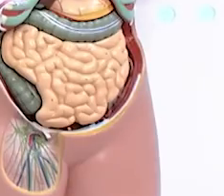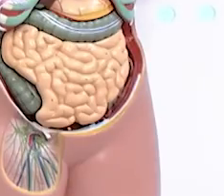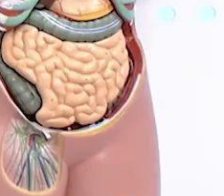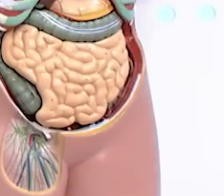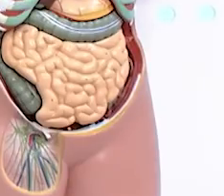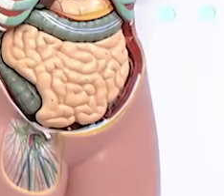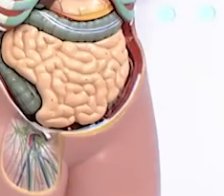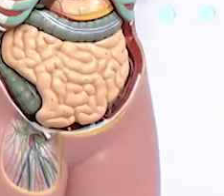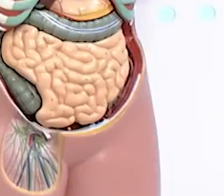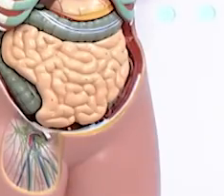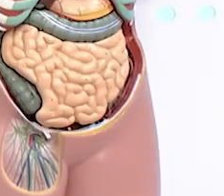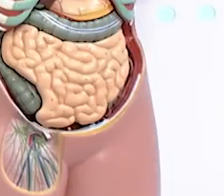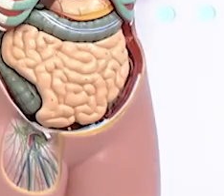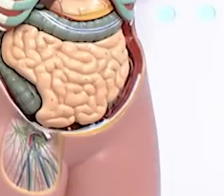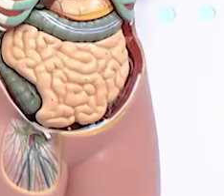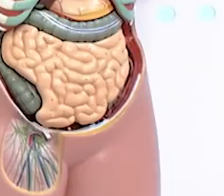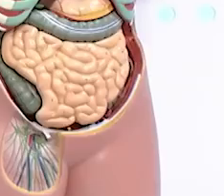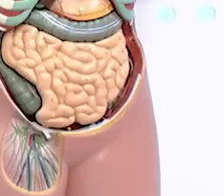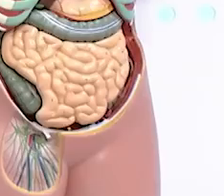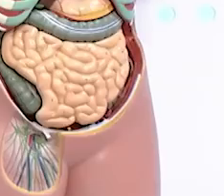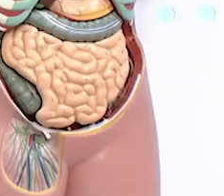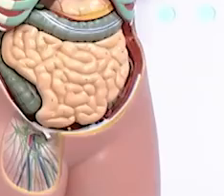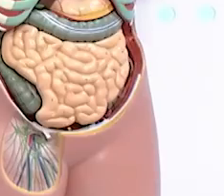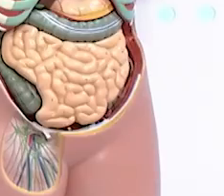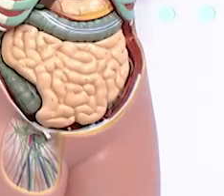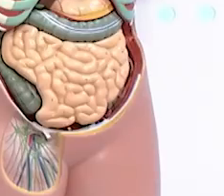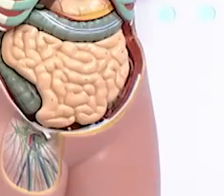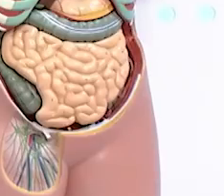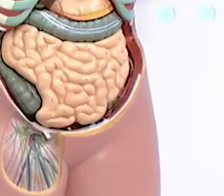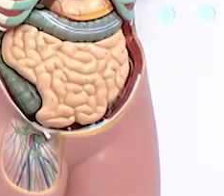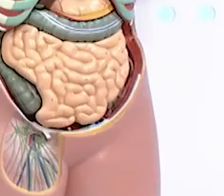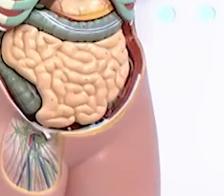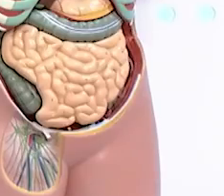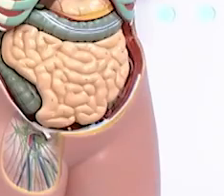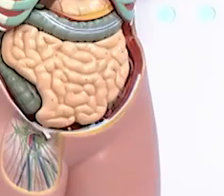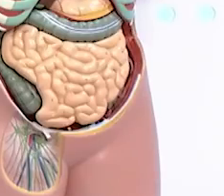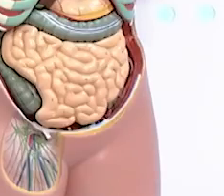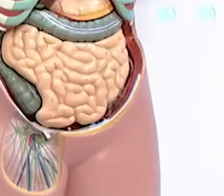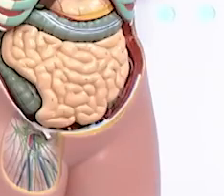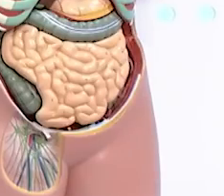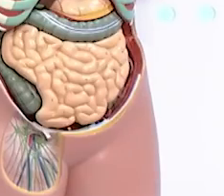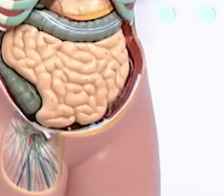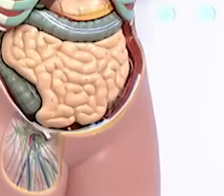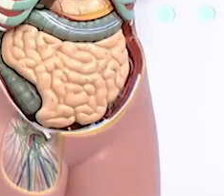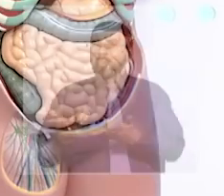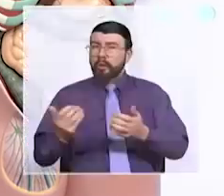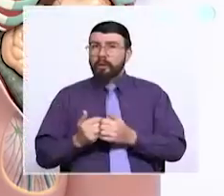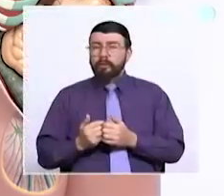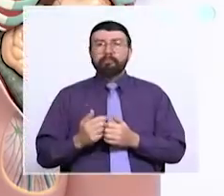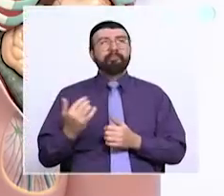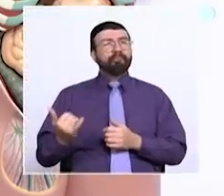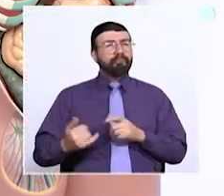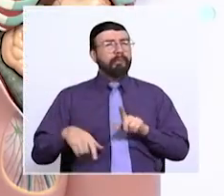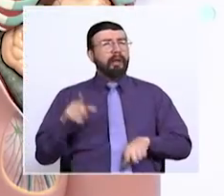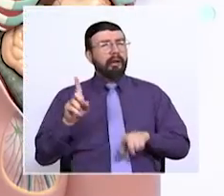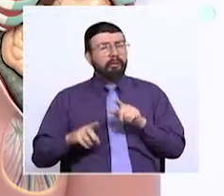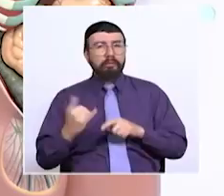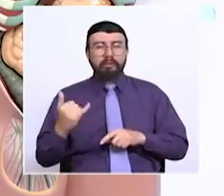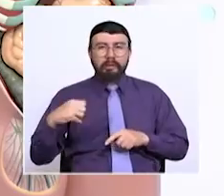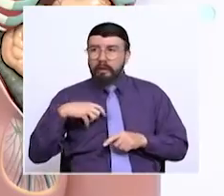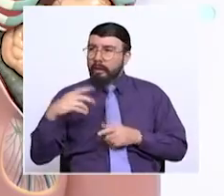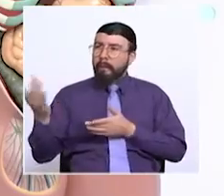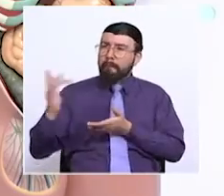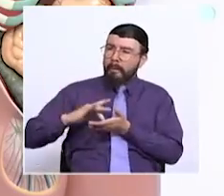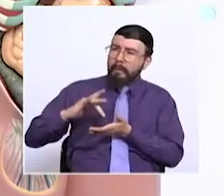cómo prevenirlo o muchas opciones terapéuticas para tratar? Porque es que también nos da mucha tristeza cuando recibimos pacientes, llega a la consulta,